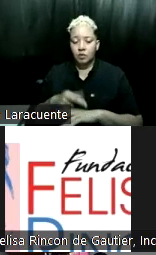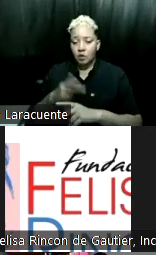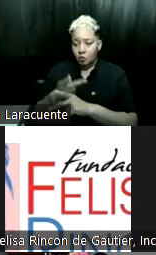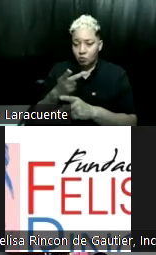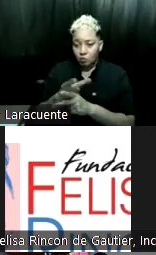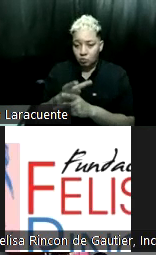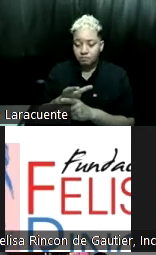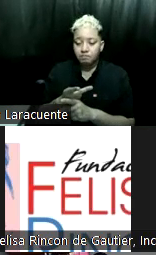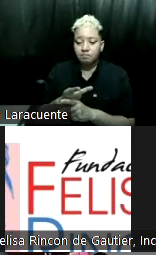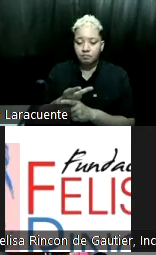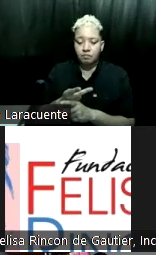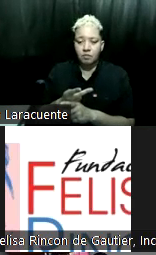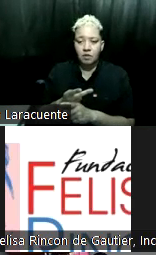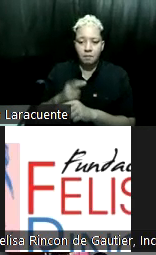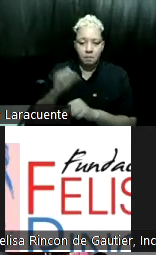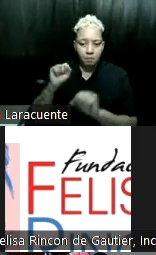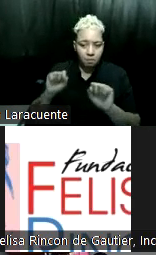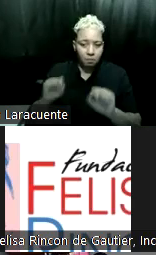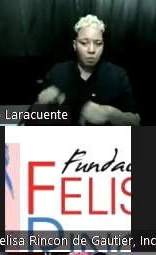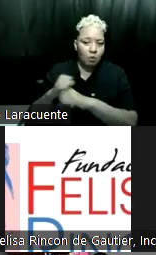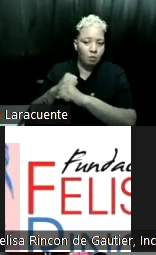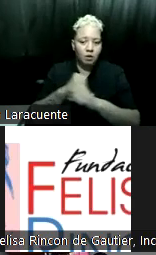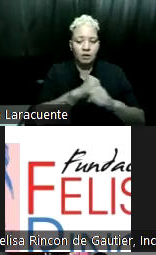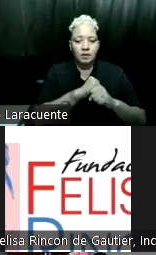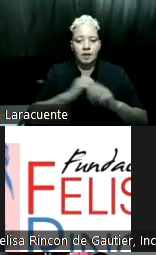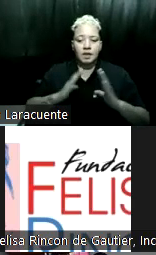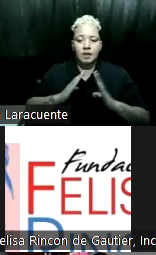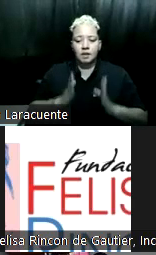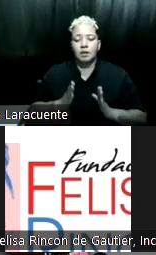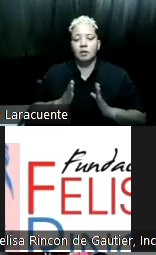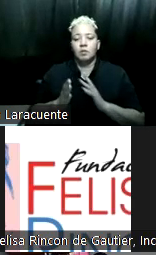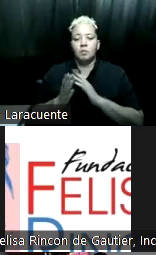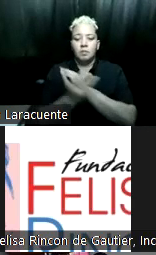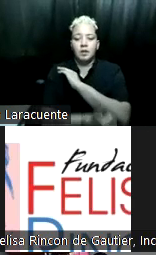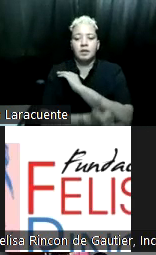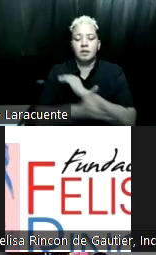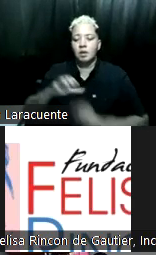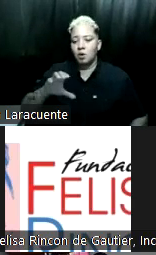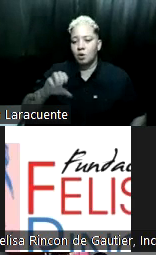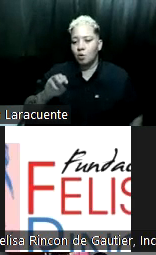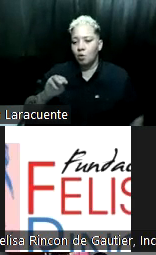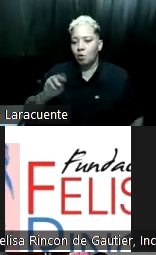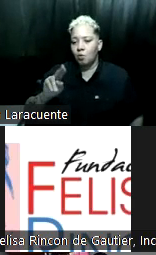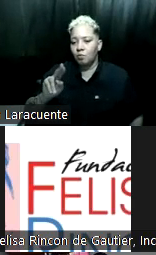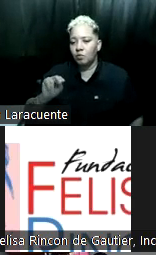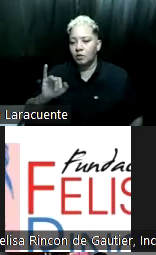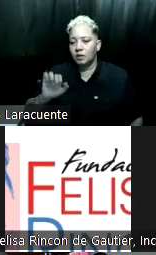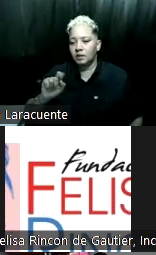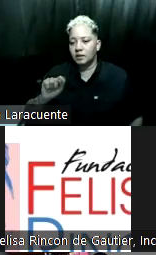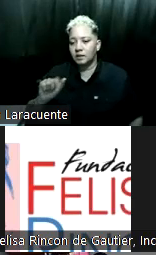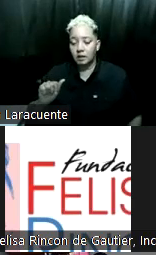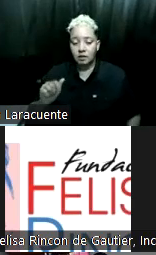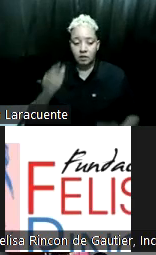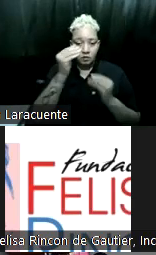precaución para dar protección a los atletas de países comunistas, aunque de la información no se